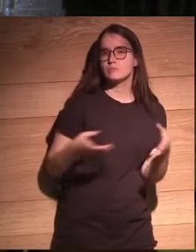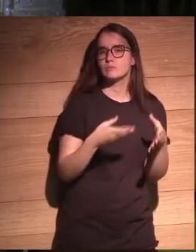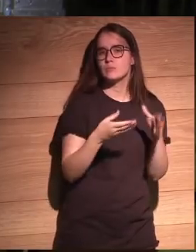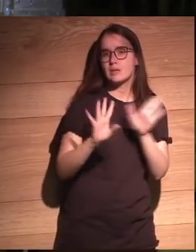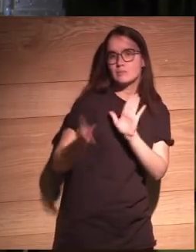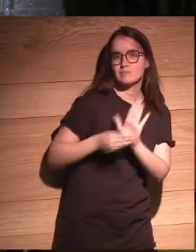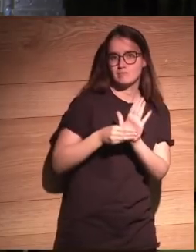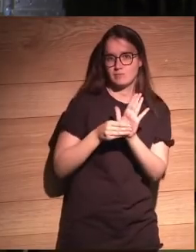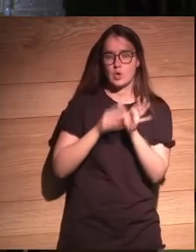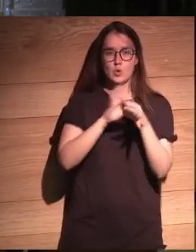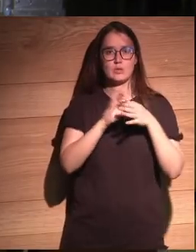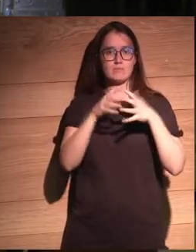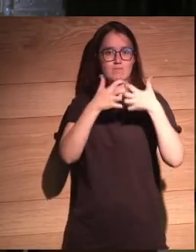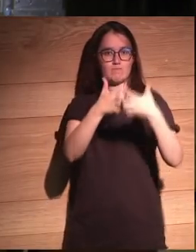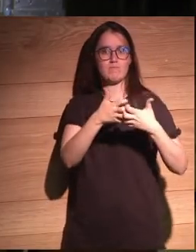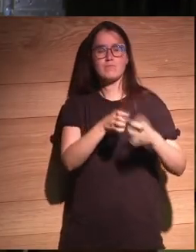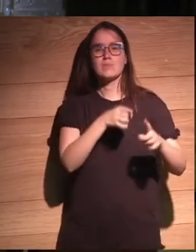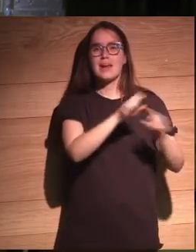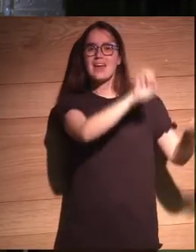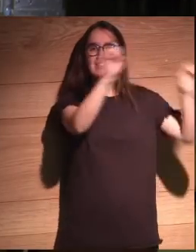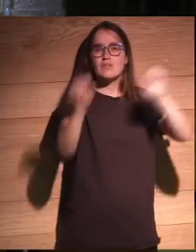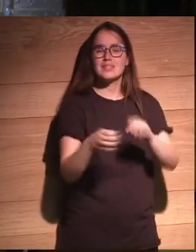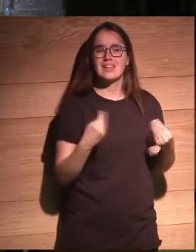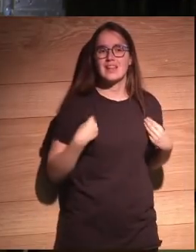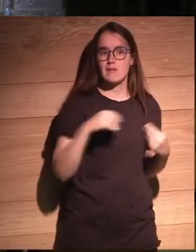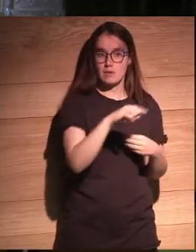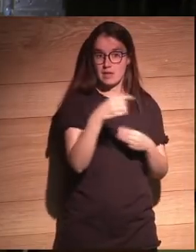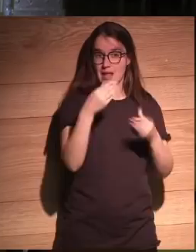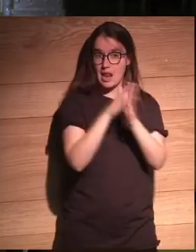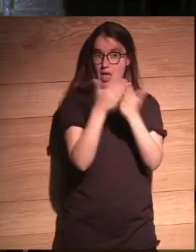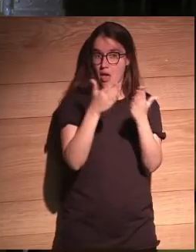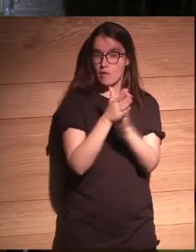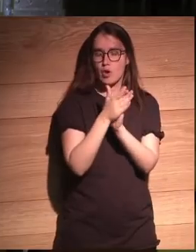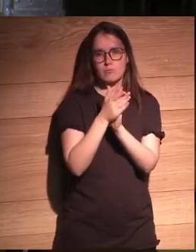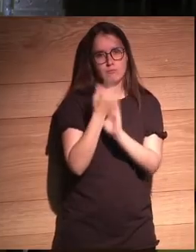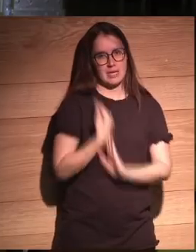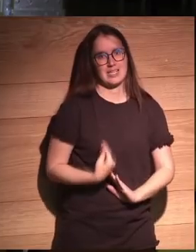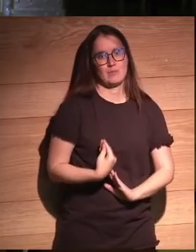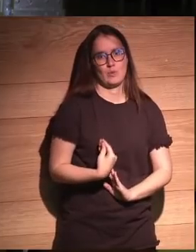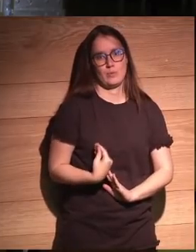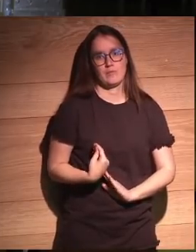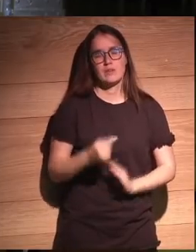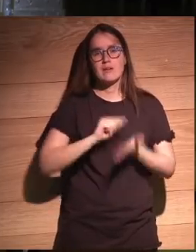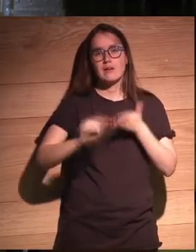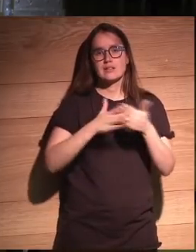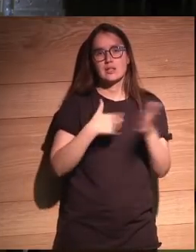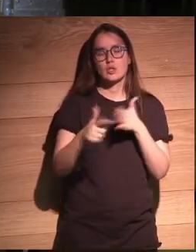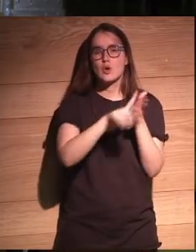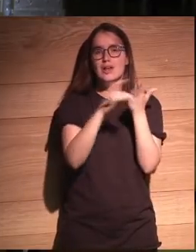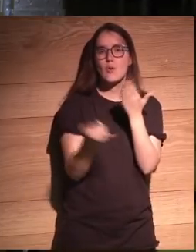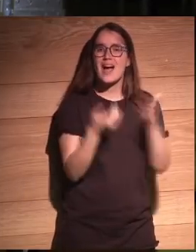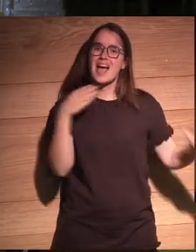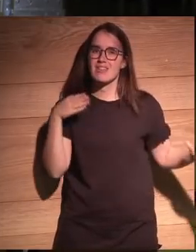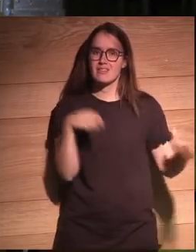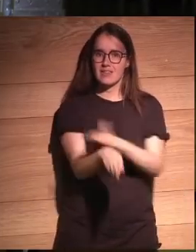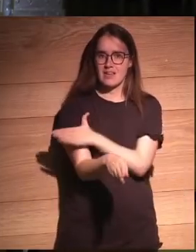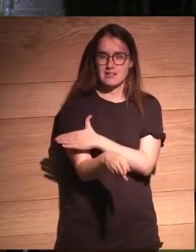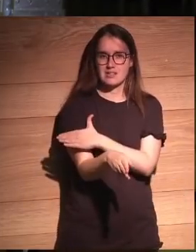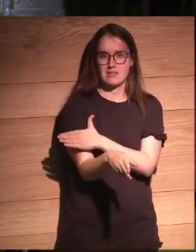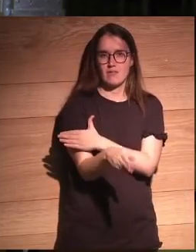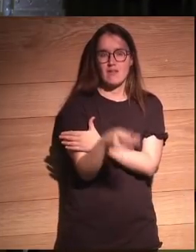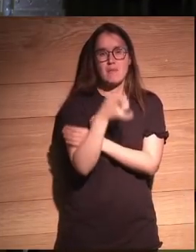que caminen con ellas. En defensa de la vivienda es sin duda uno de esos libros. Escrito en un lenguaje accesible que huye